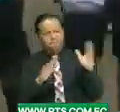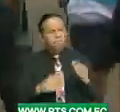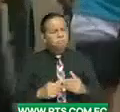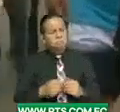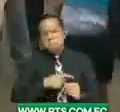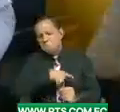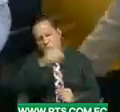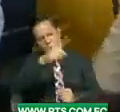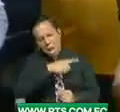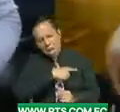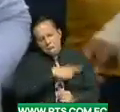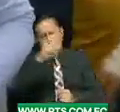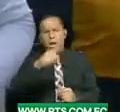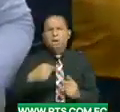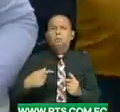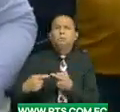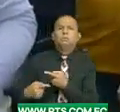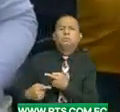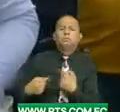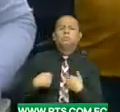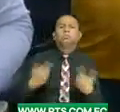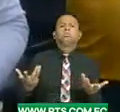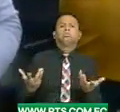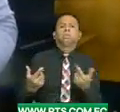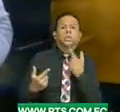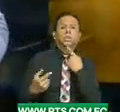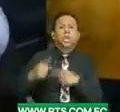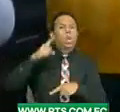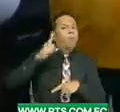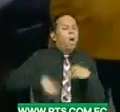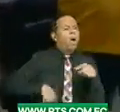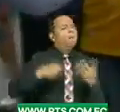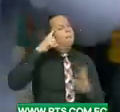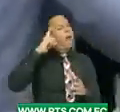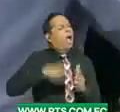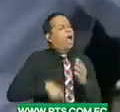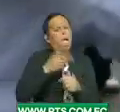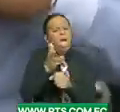exigiéndonos salir del lugar, pues se oponían a que saliéramos al aire.